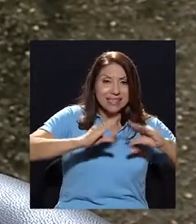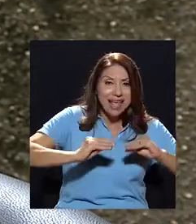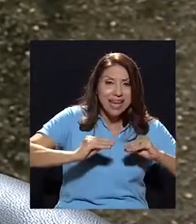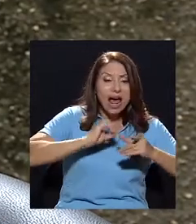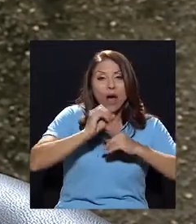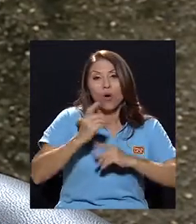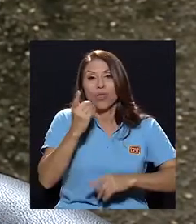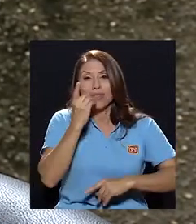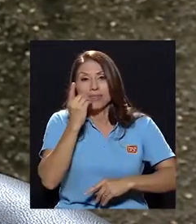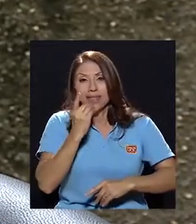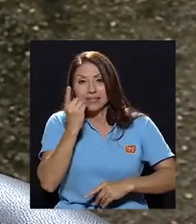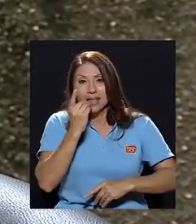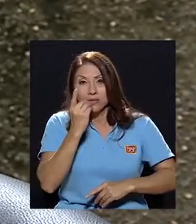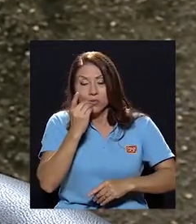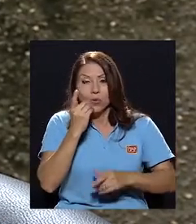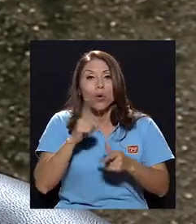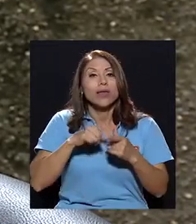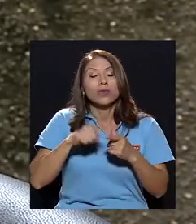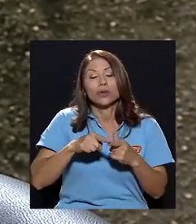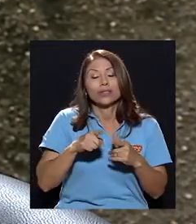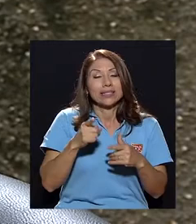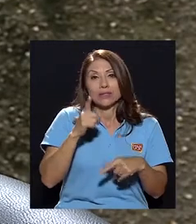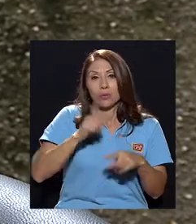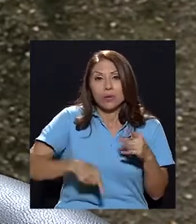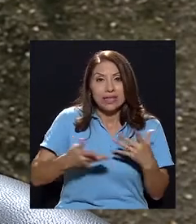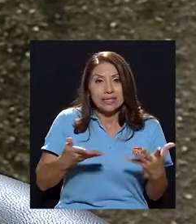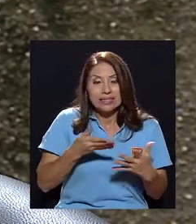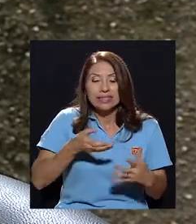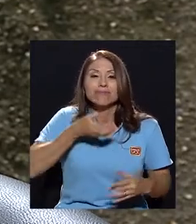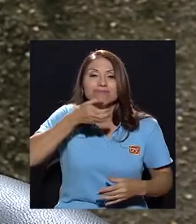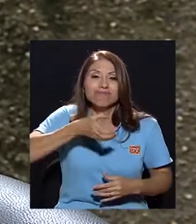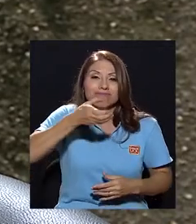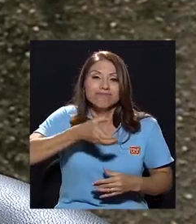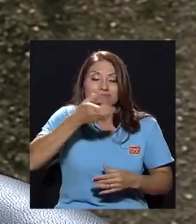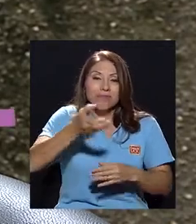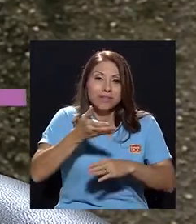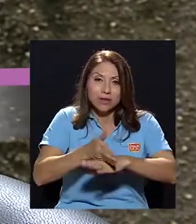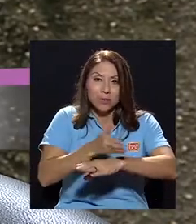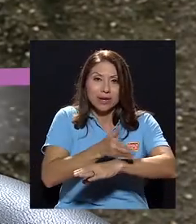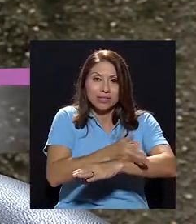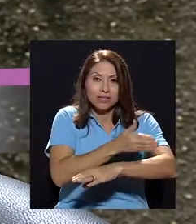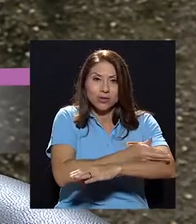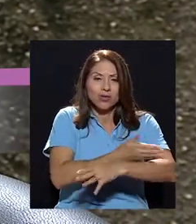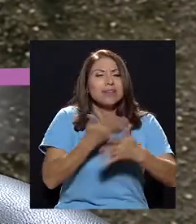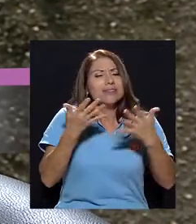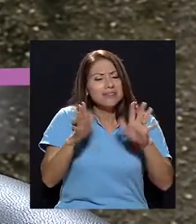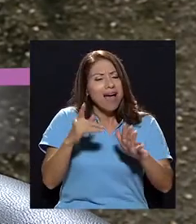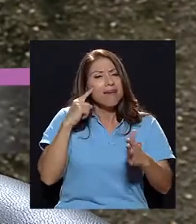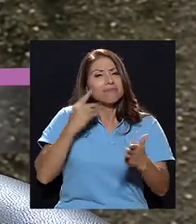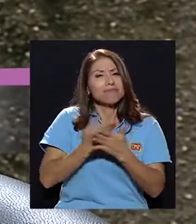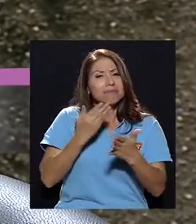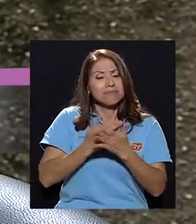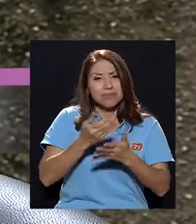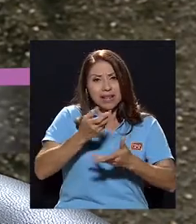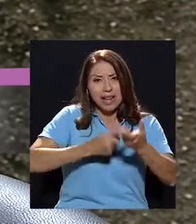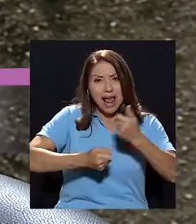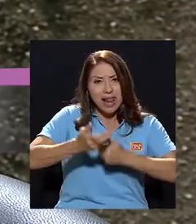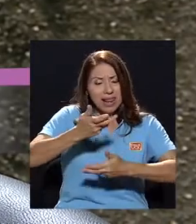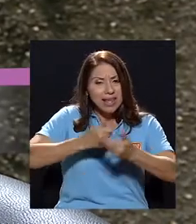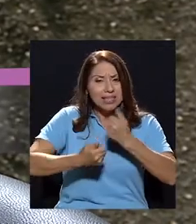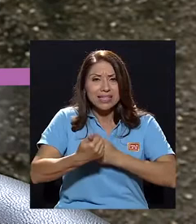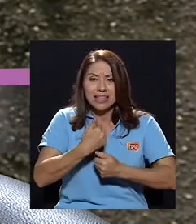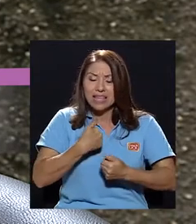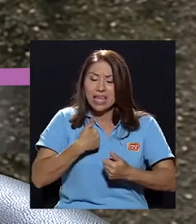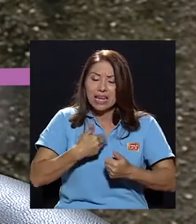recuperación. Entonces, esa merienda de recuperación, se ha visto que la leche es un recuperante excelente. O sea, la leche tiene un tipo de